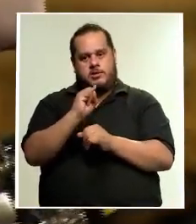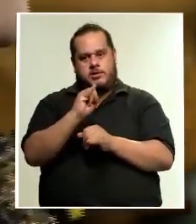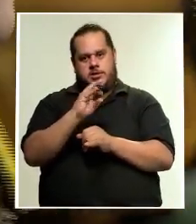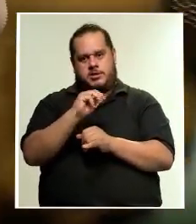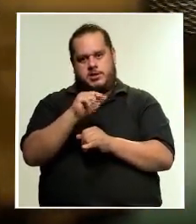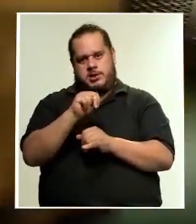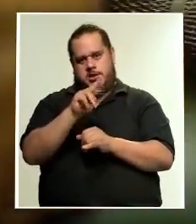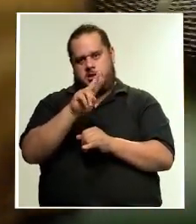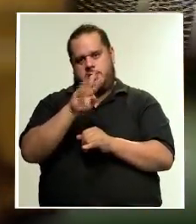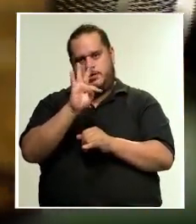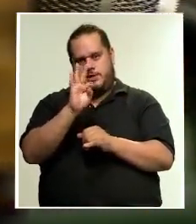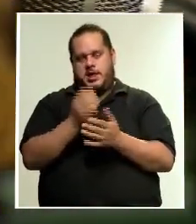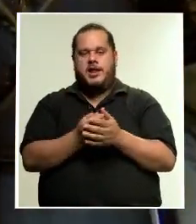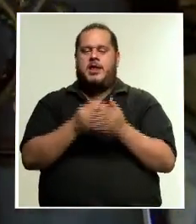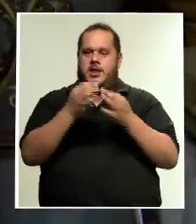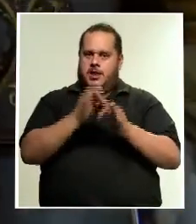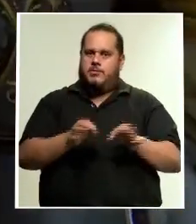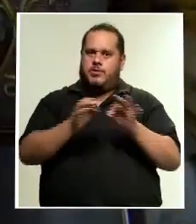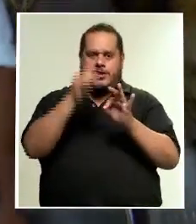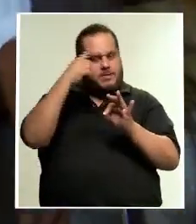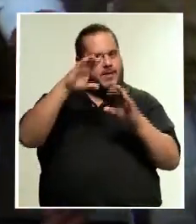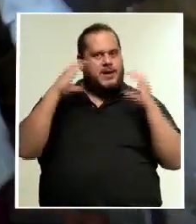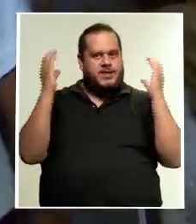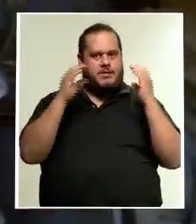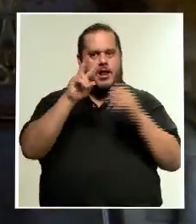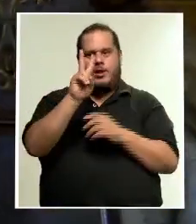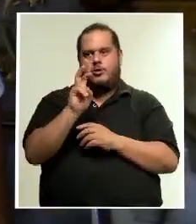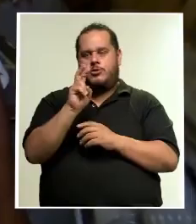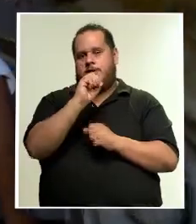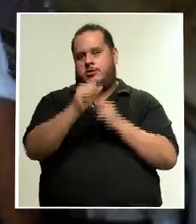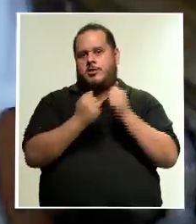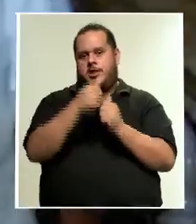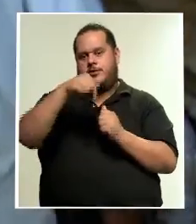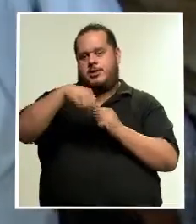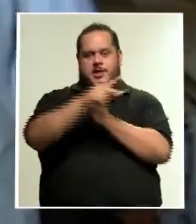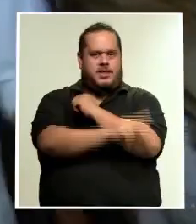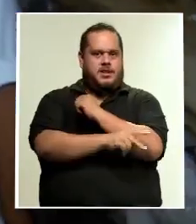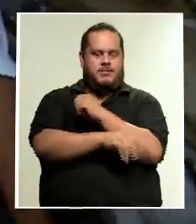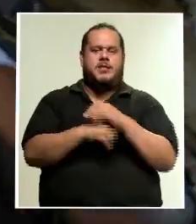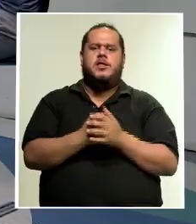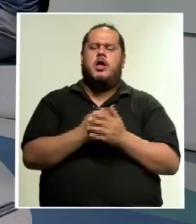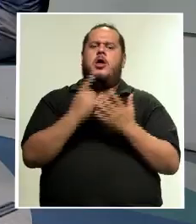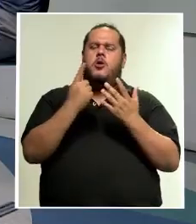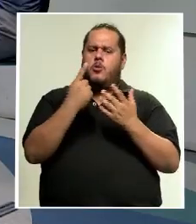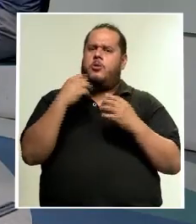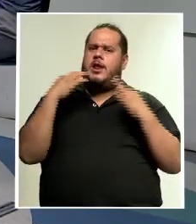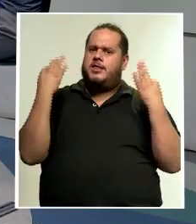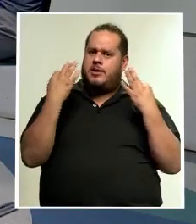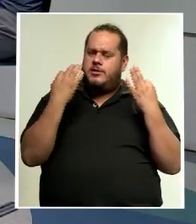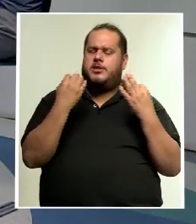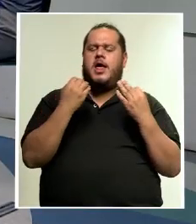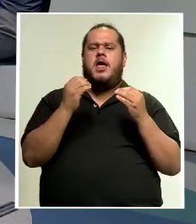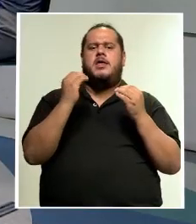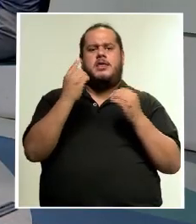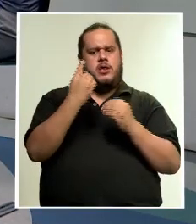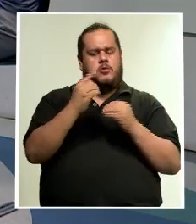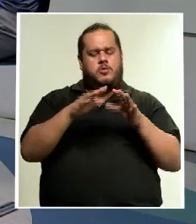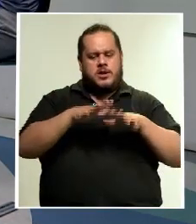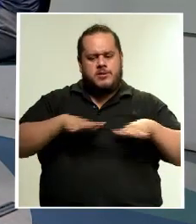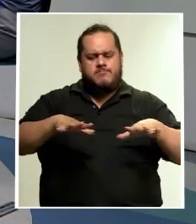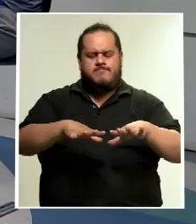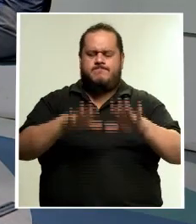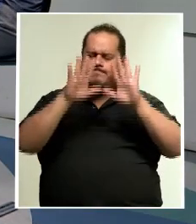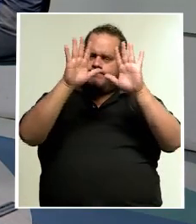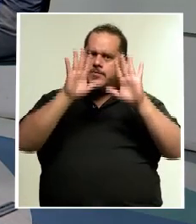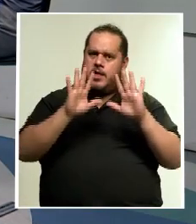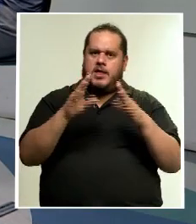para celebrar el Bicentenario de nuestro país. Así es, una celebración de esta diversidad y además en un escenario maravilloso como lo es el Teatro Nacional.